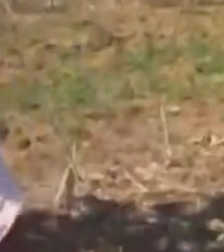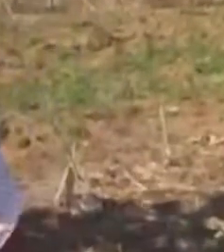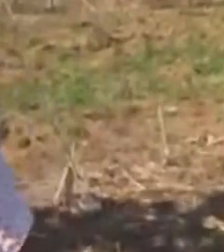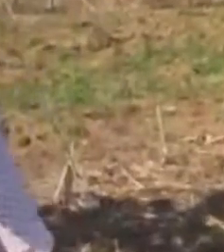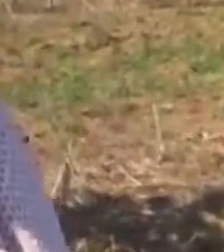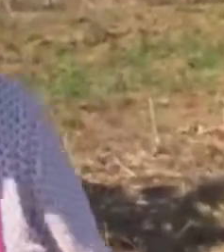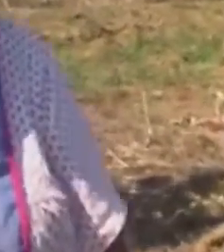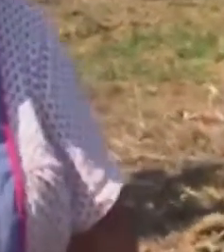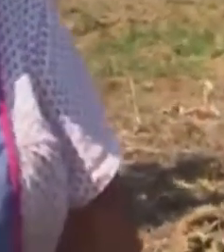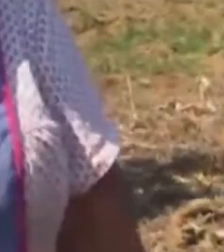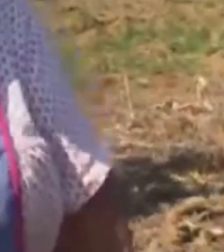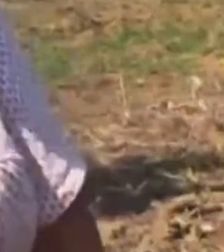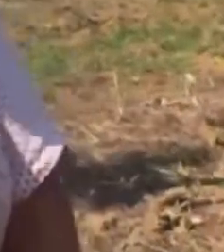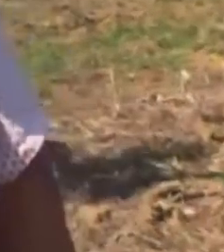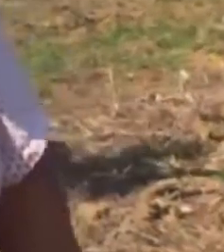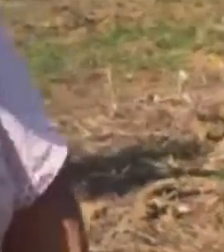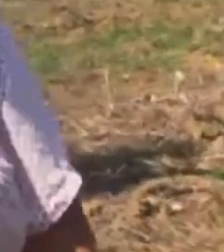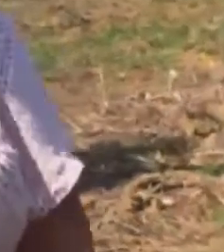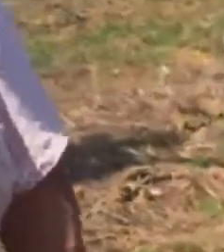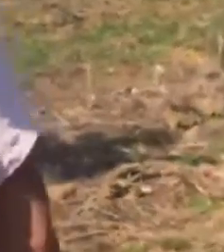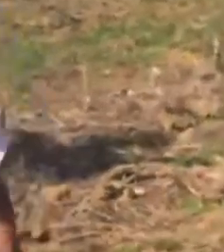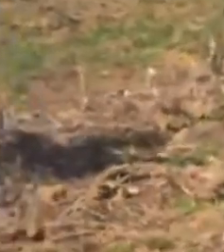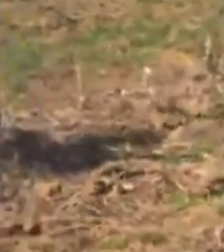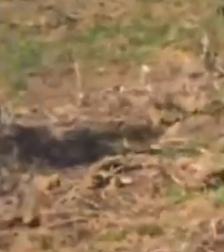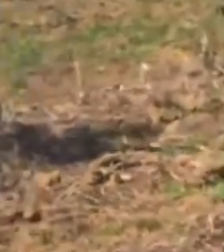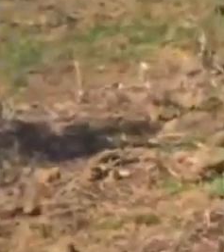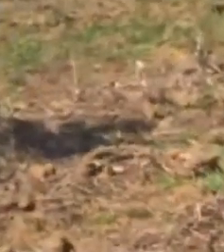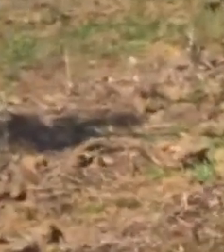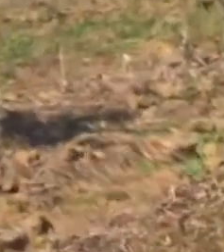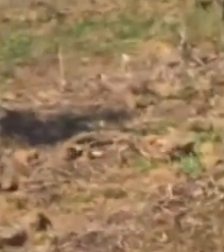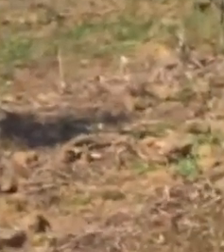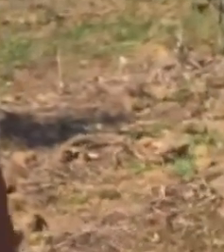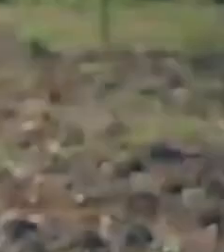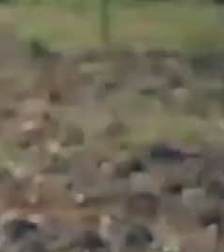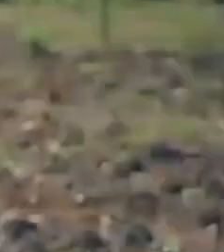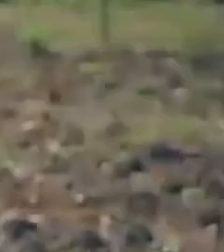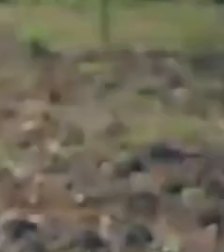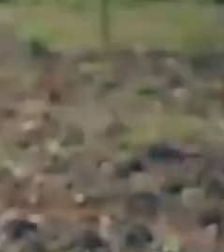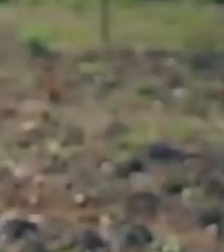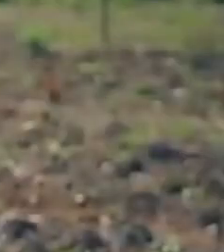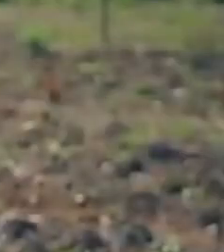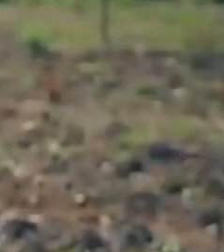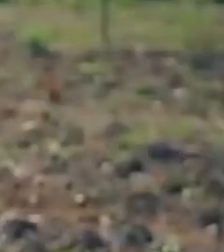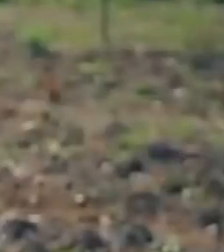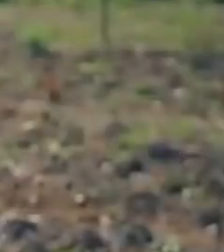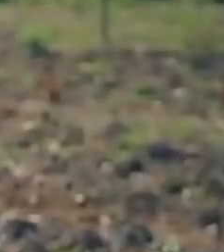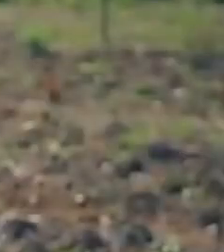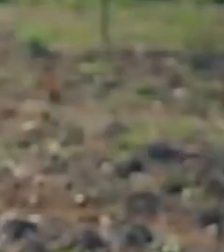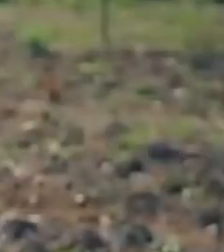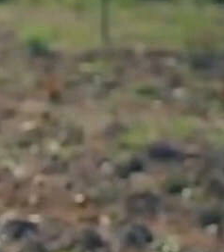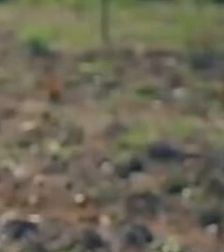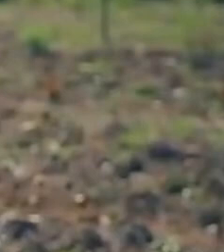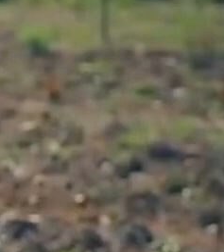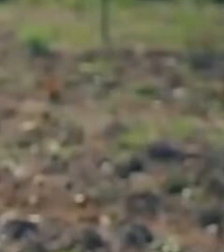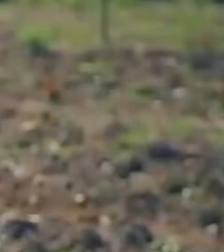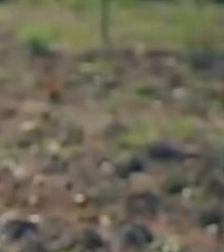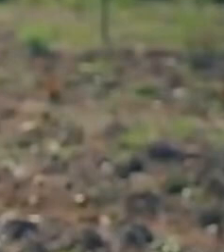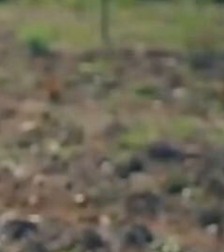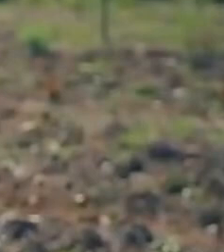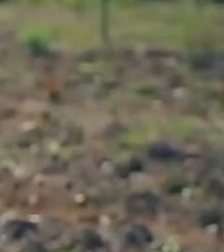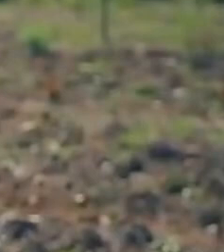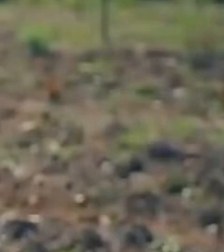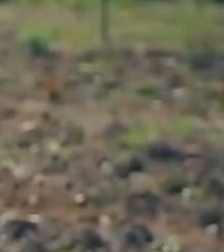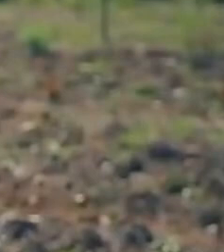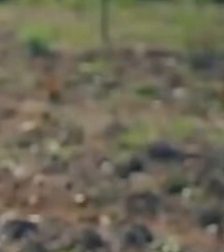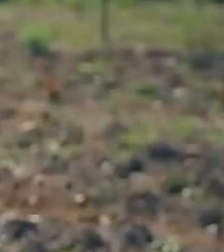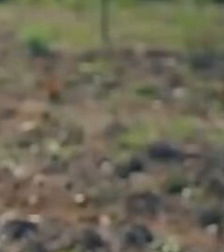Es mona, se más mona, tan nada más la más mona, etena, je, y quizá, tan mona, ta, y quizá. Nanala y que